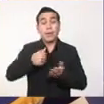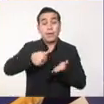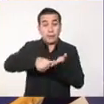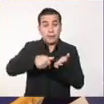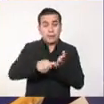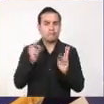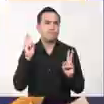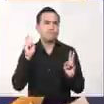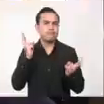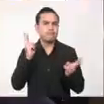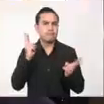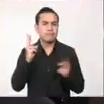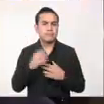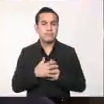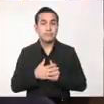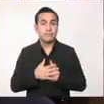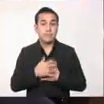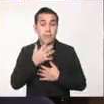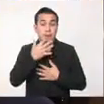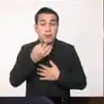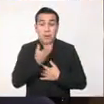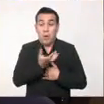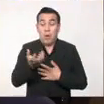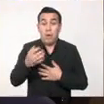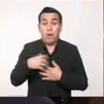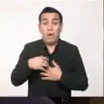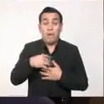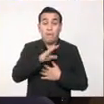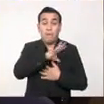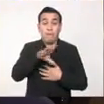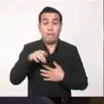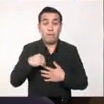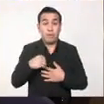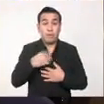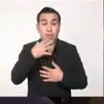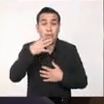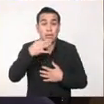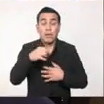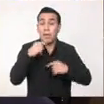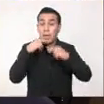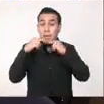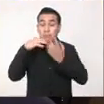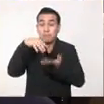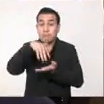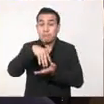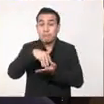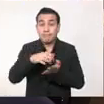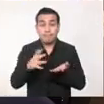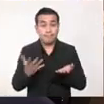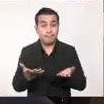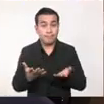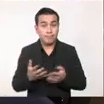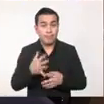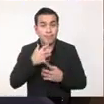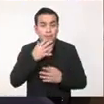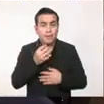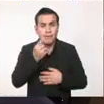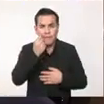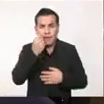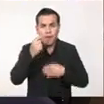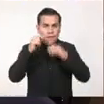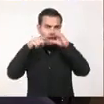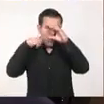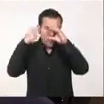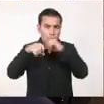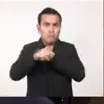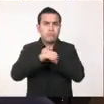Salvador. Todo cae en familia. Ahí no era nepotismo, ahí era democracia. Y ella sale en un video, ahí yo lo